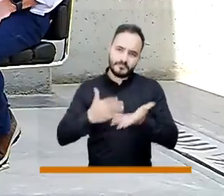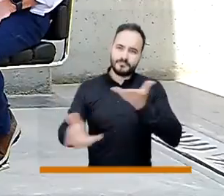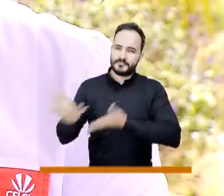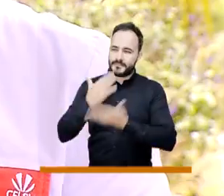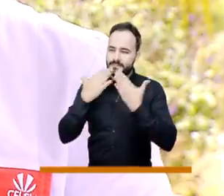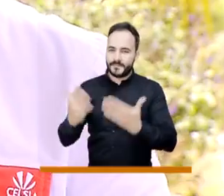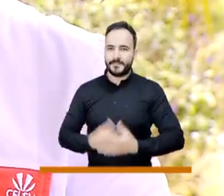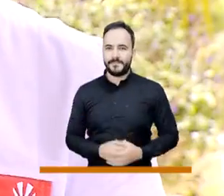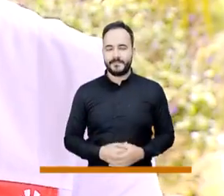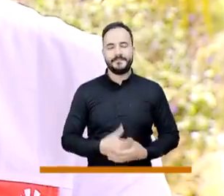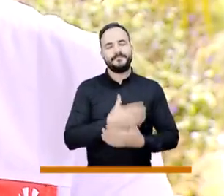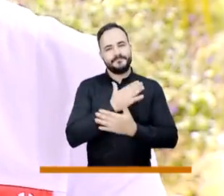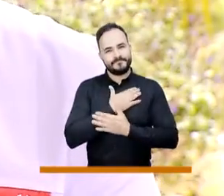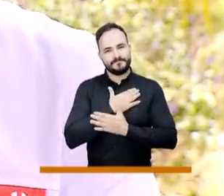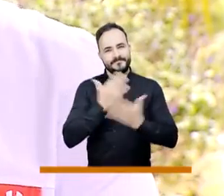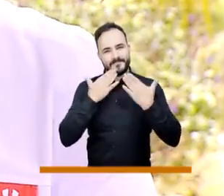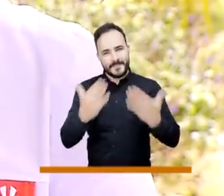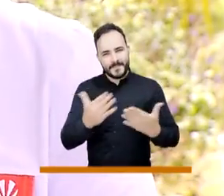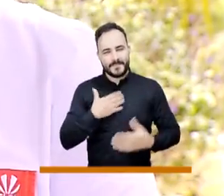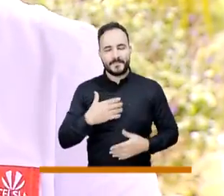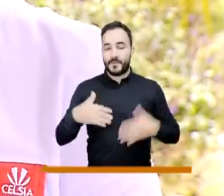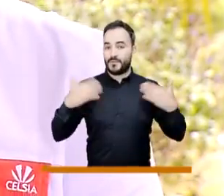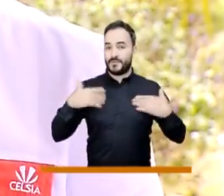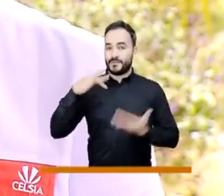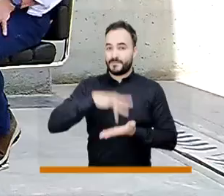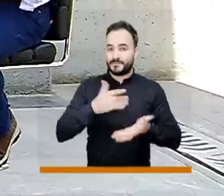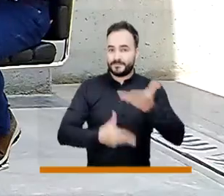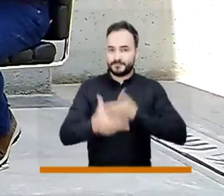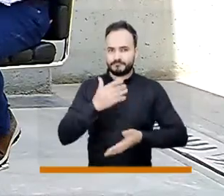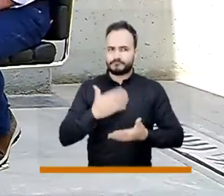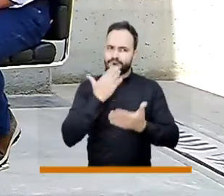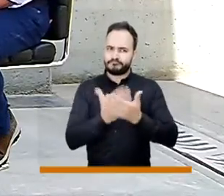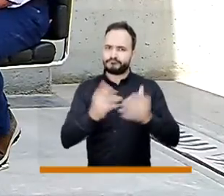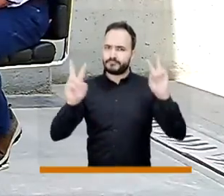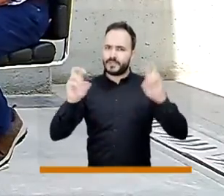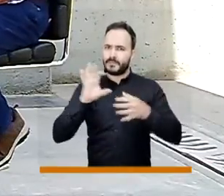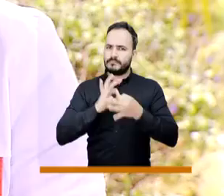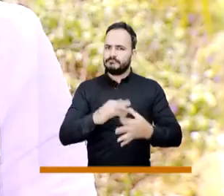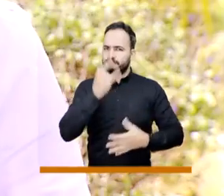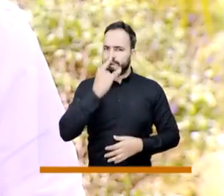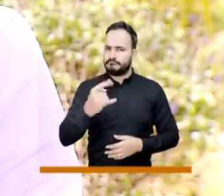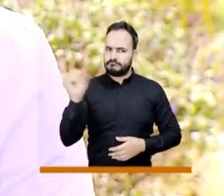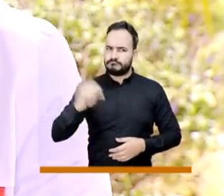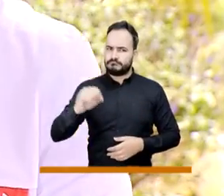gracias por estar con nosotros. Muchas gracias, qué rico estar acá. Simón, feliz de que hablemos de un tema que nos